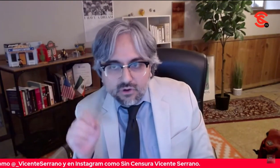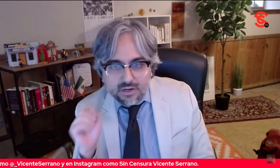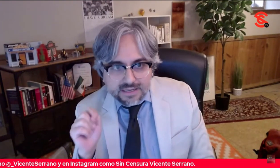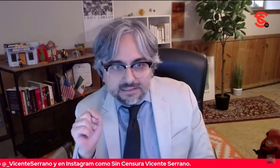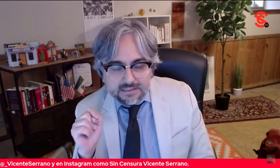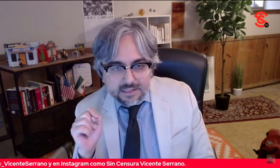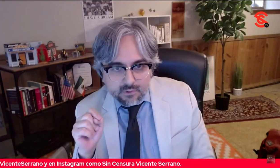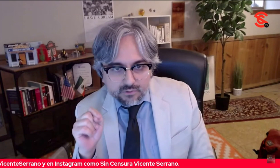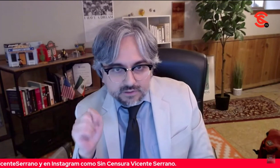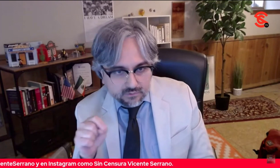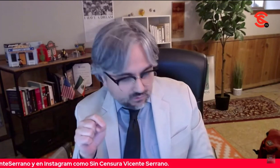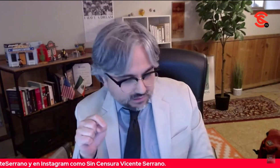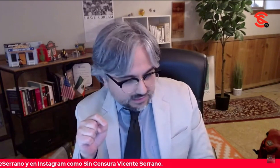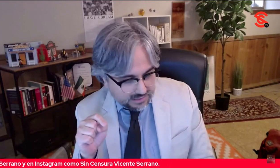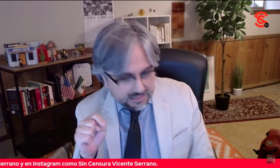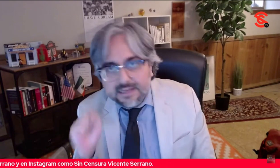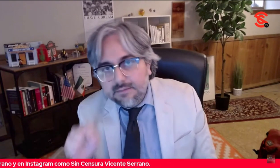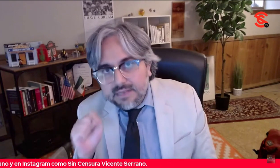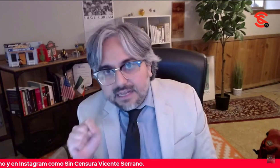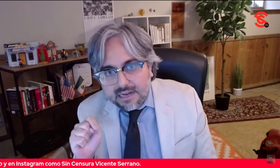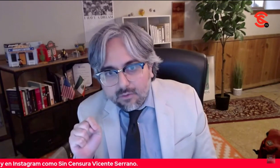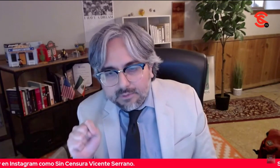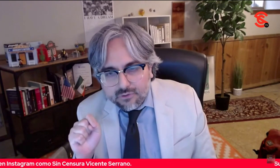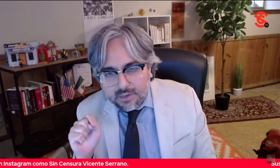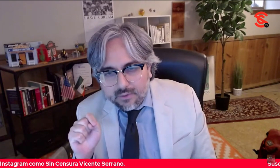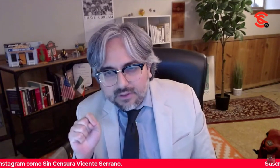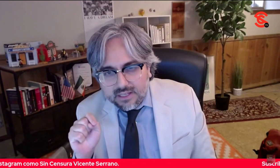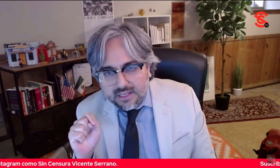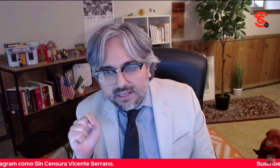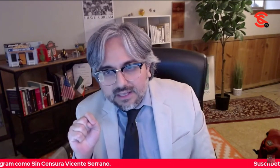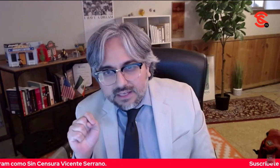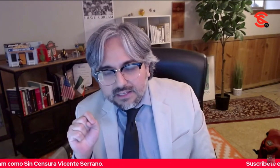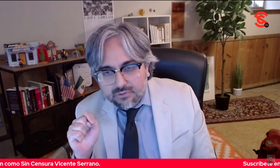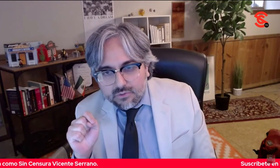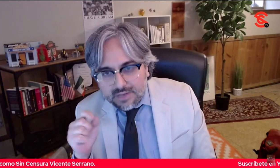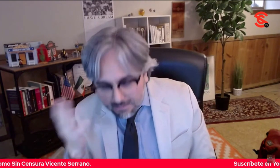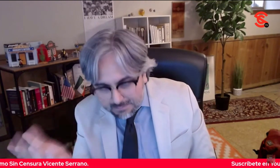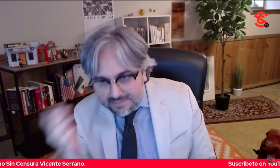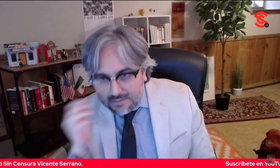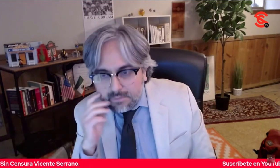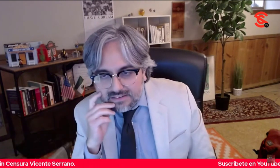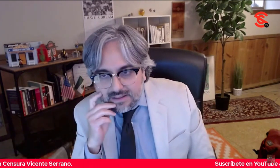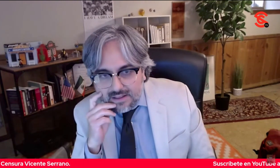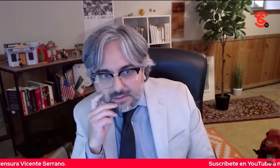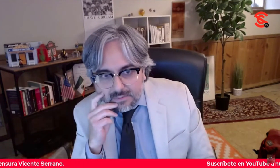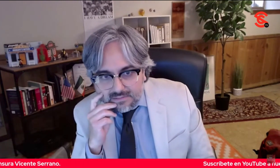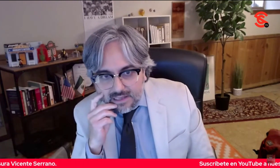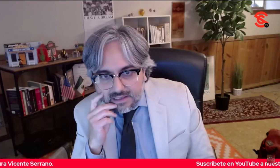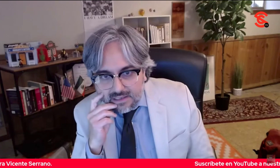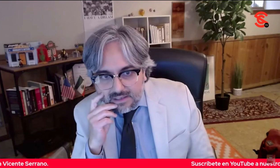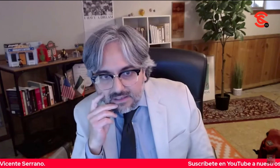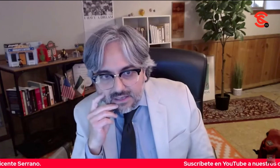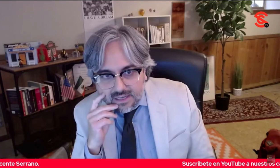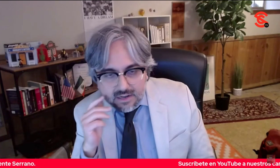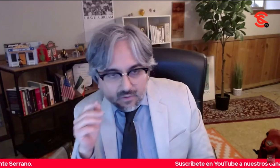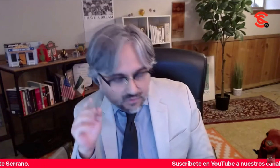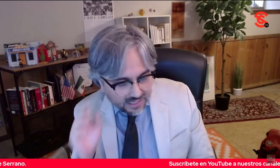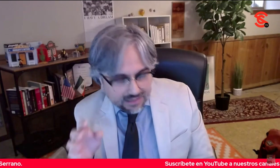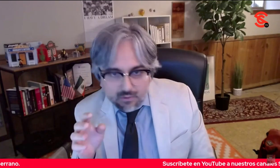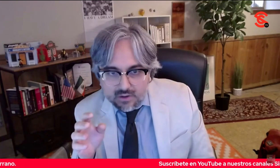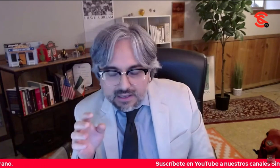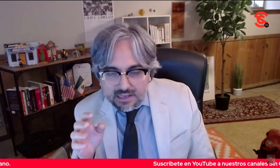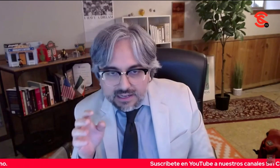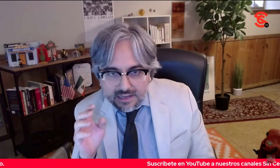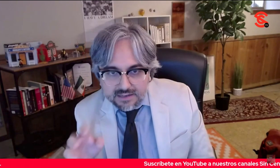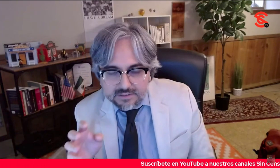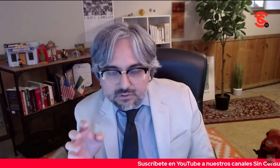Mathieu Torlier de Proceso le recrimina a López Obrador que en su cada vez más empanizada revista han